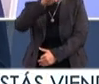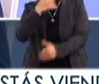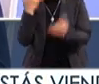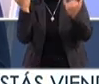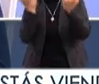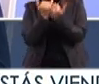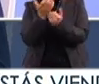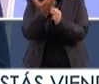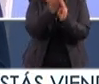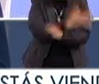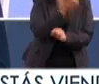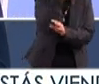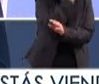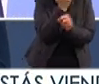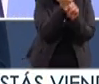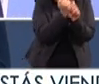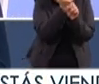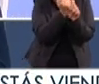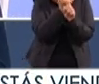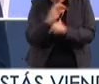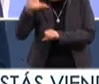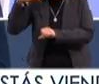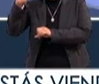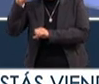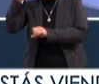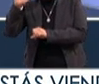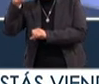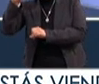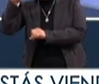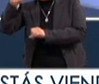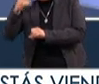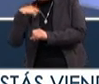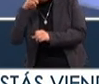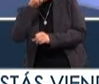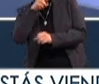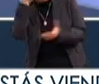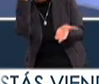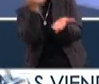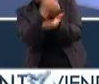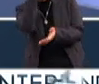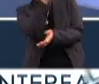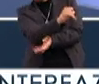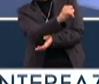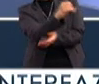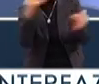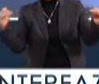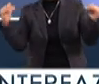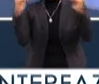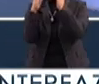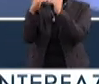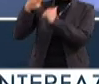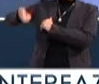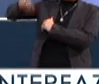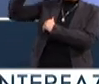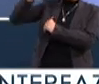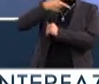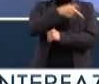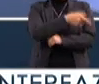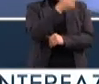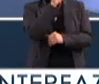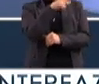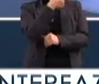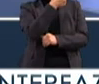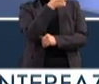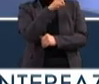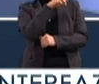tener sus estudios avalados por la cofepris que significa que son iguales y los estudios se hacen en personas